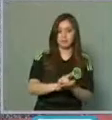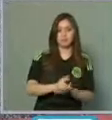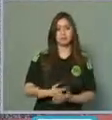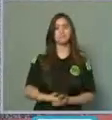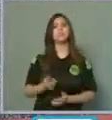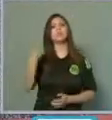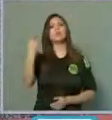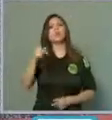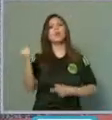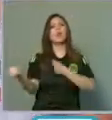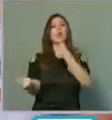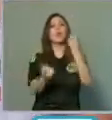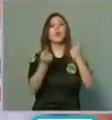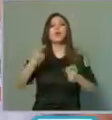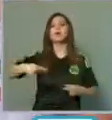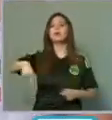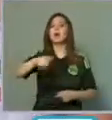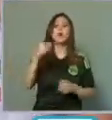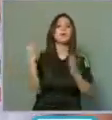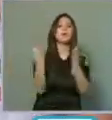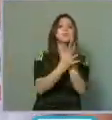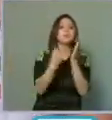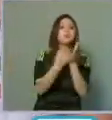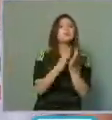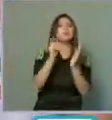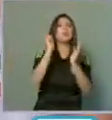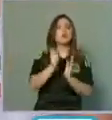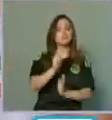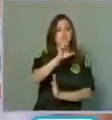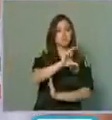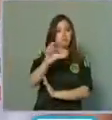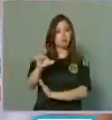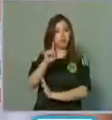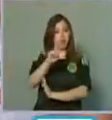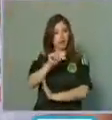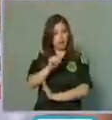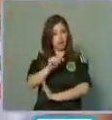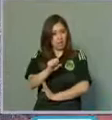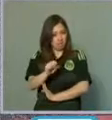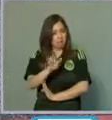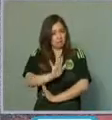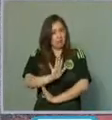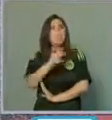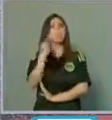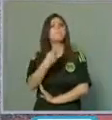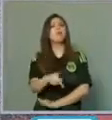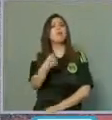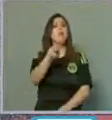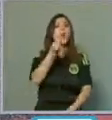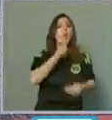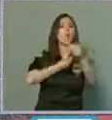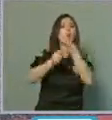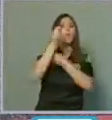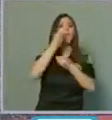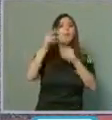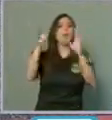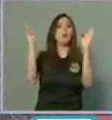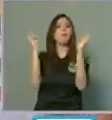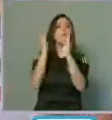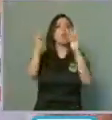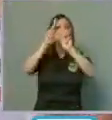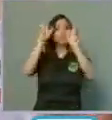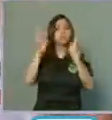nos comentabas tú, checar toda la parte de la higiene en las latas. Ahora, ¿qué pasa con la comida congelada o la que no es congelada